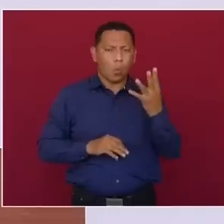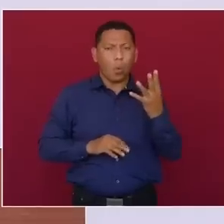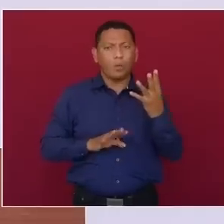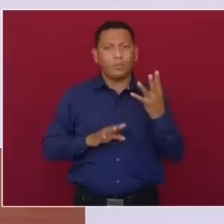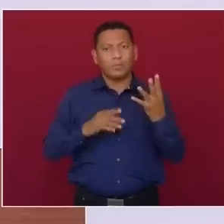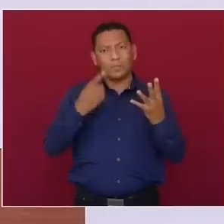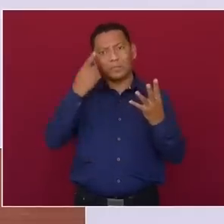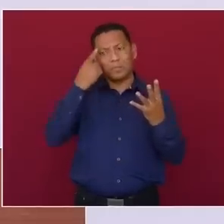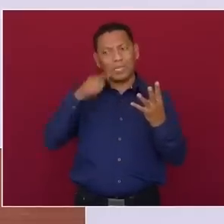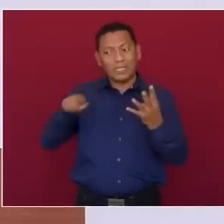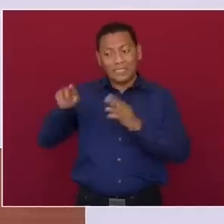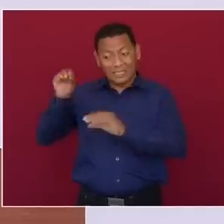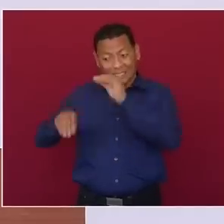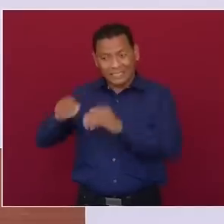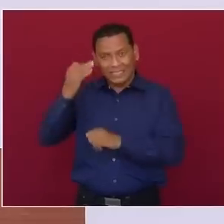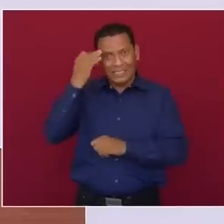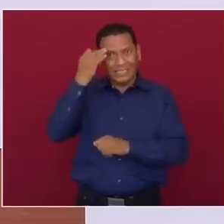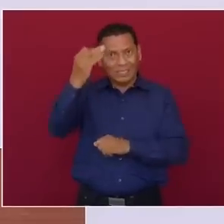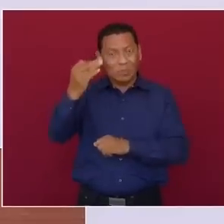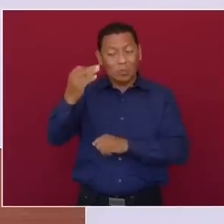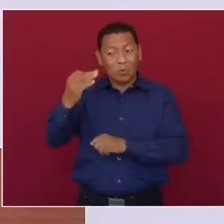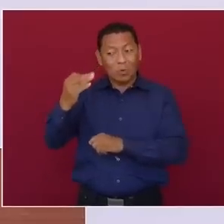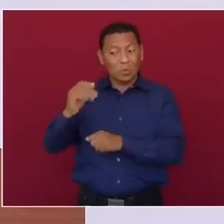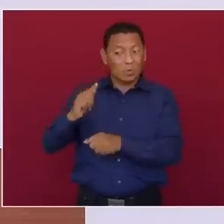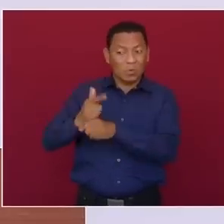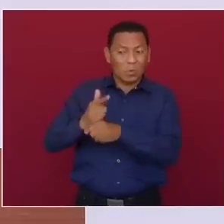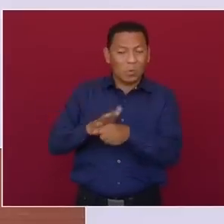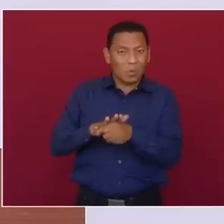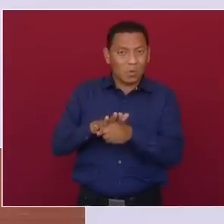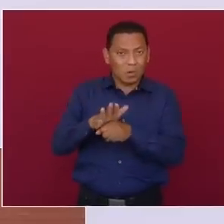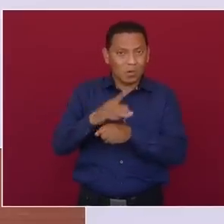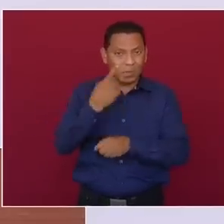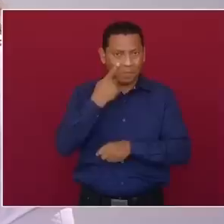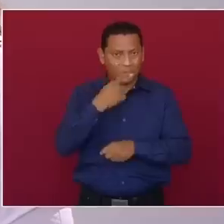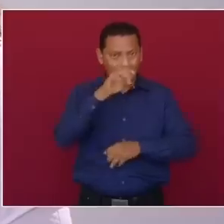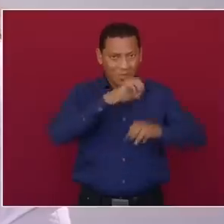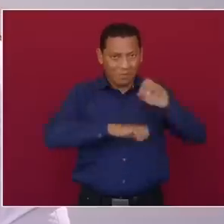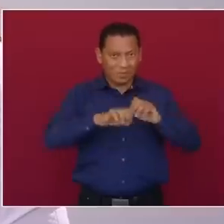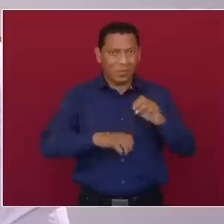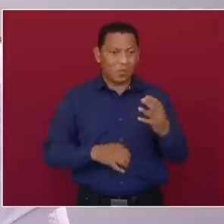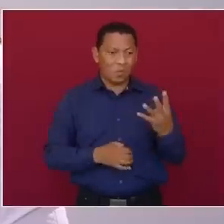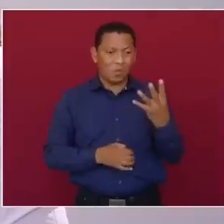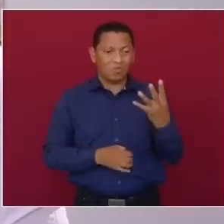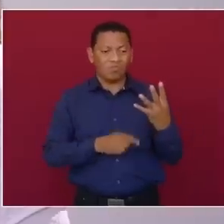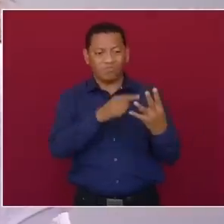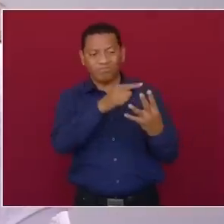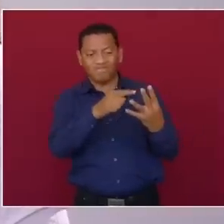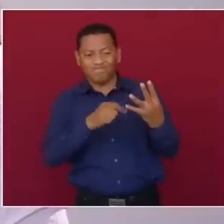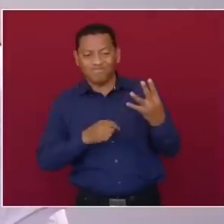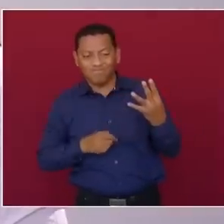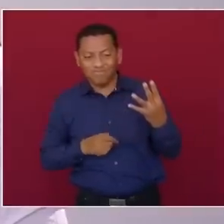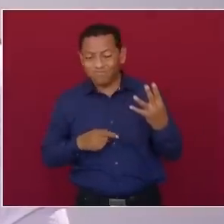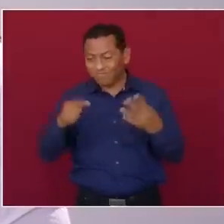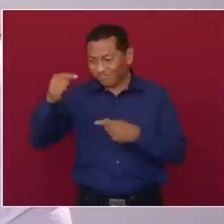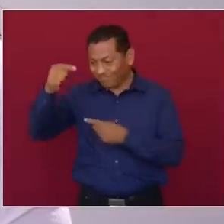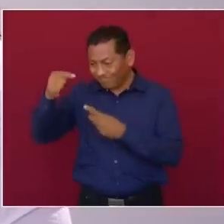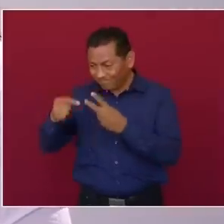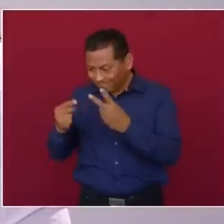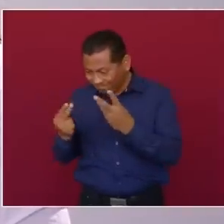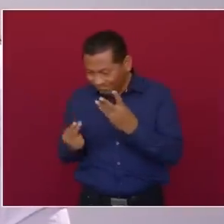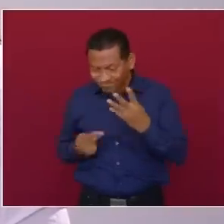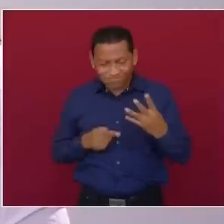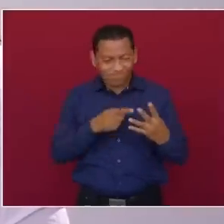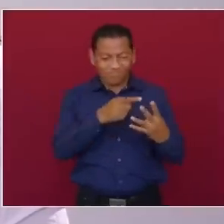y el alcance de la obra. De las 4 empresas seleccionadas, ninguna cumplió con lo solicitado.